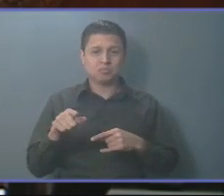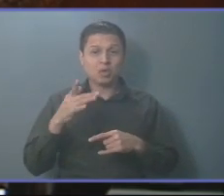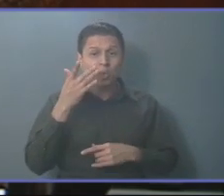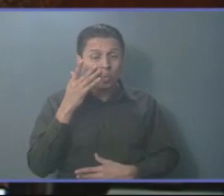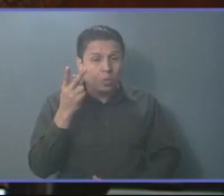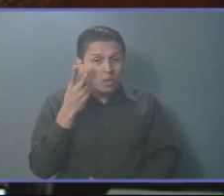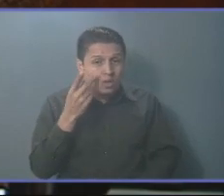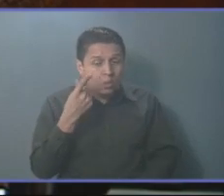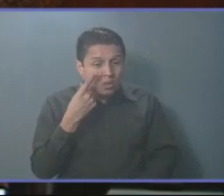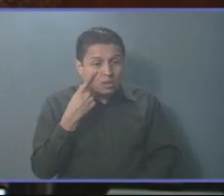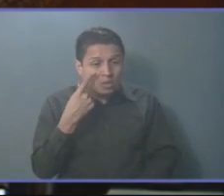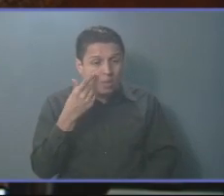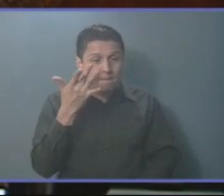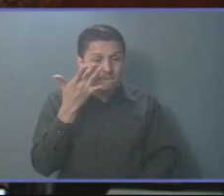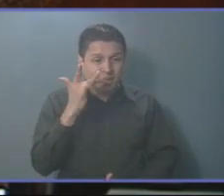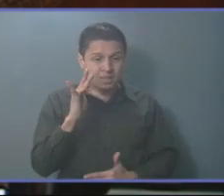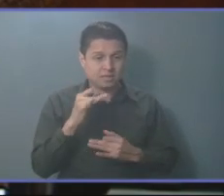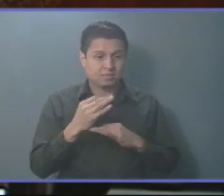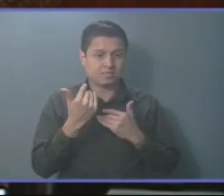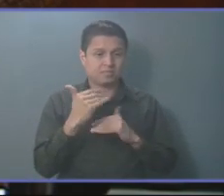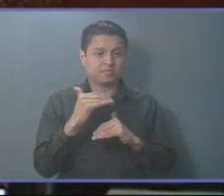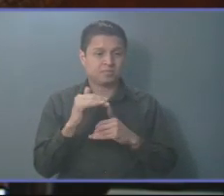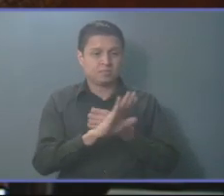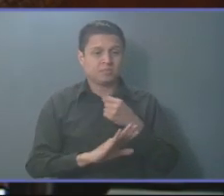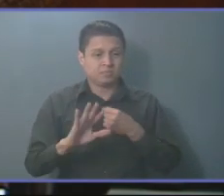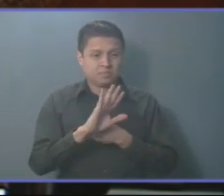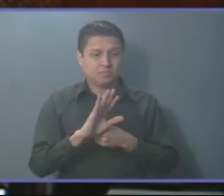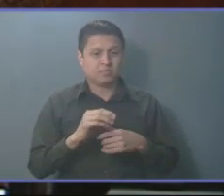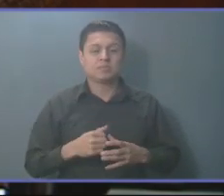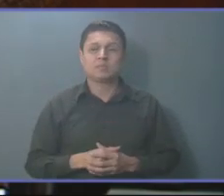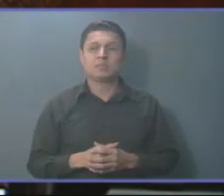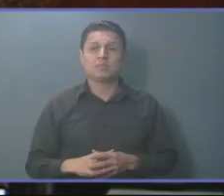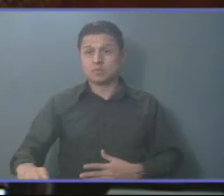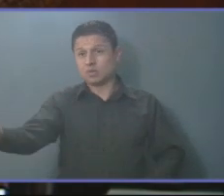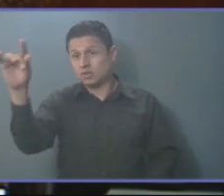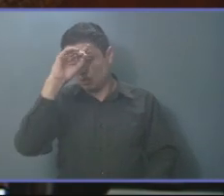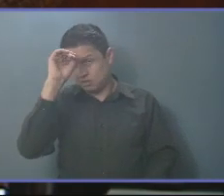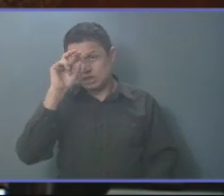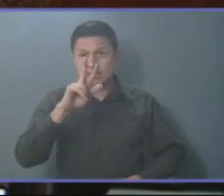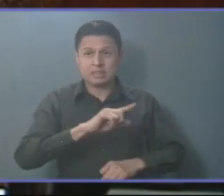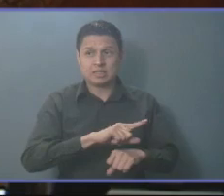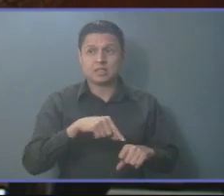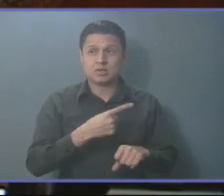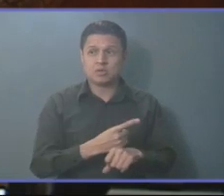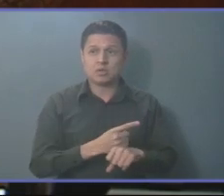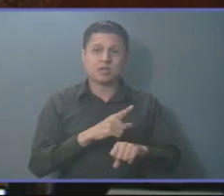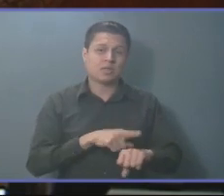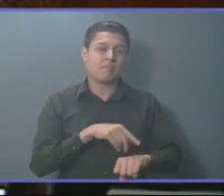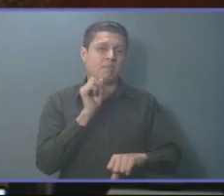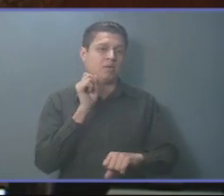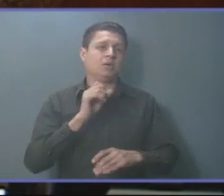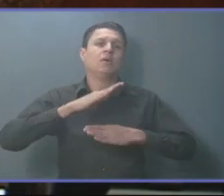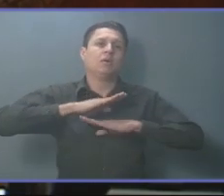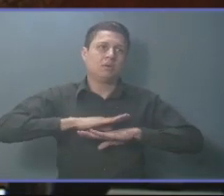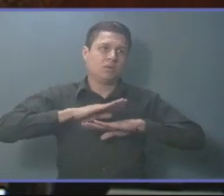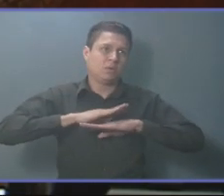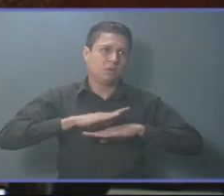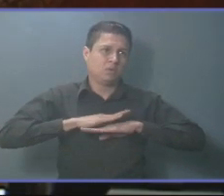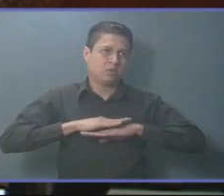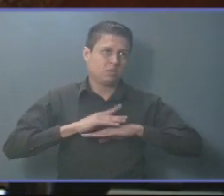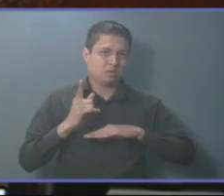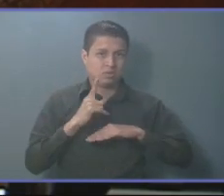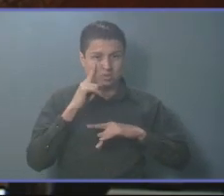riesgos ocupacionales, pudiendo pactarse el trabajo de hasta 3 horas compensatorias diarias para el